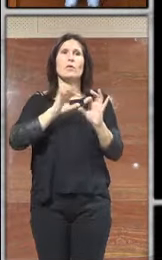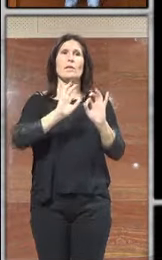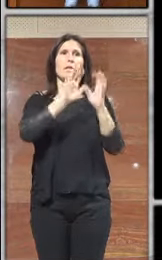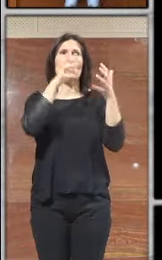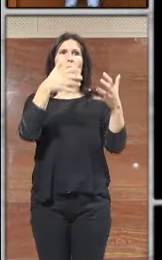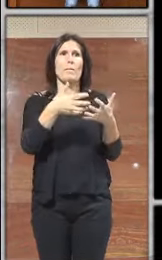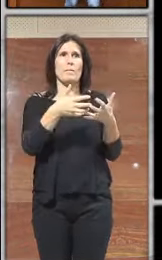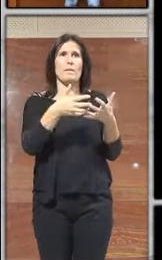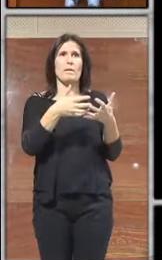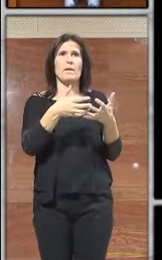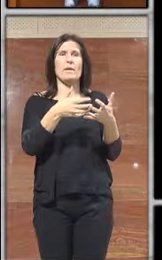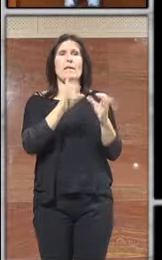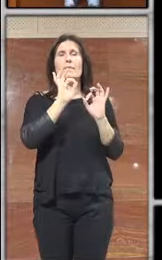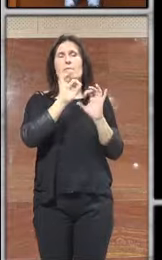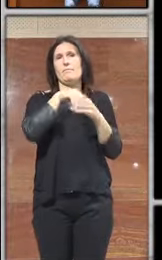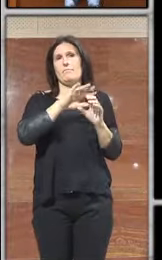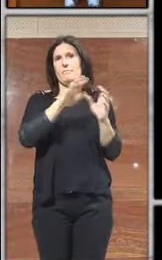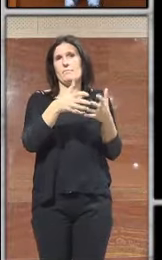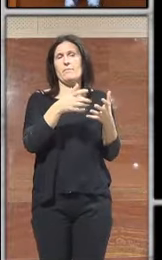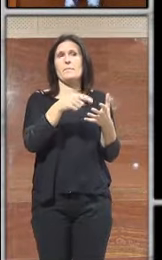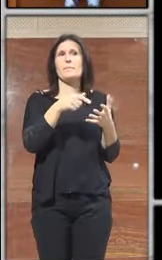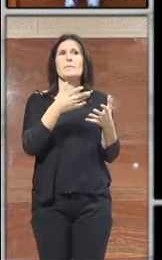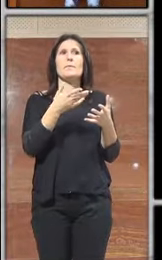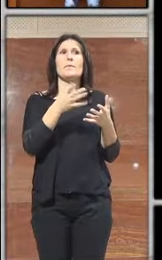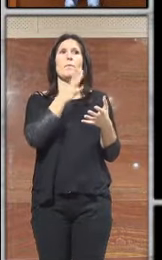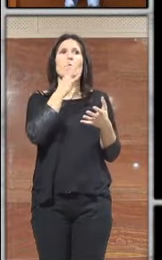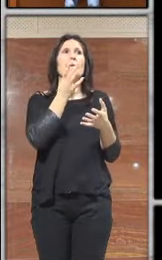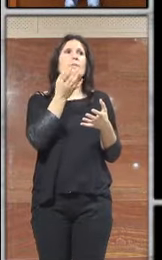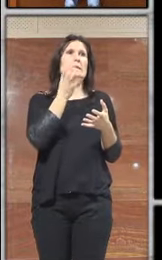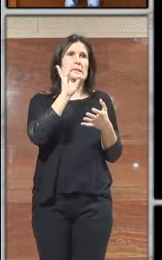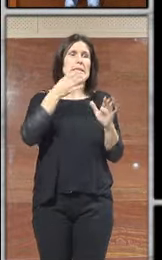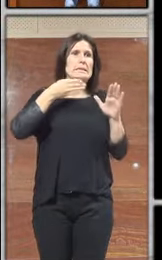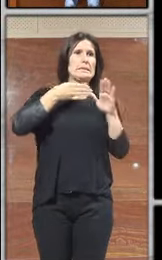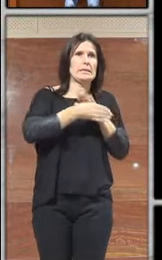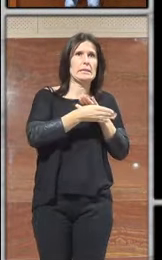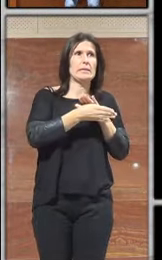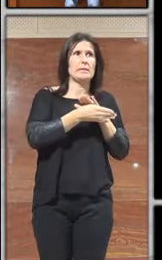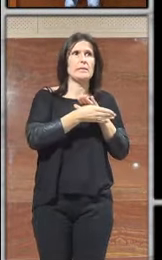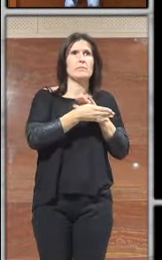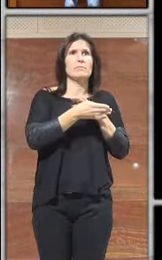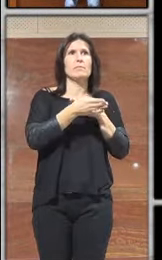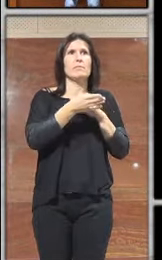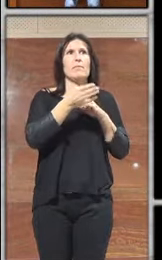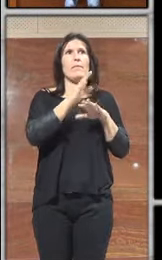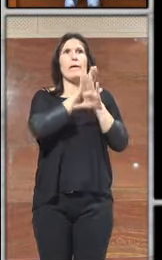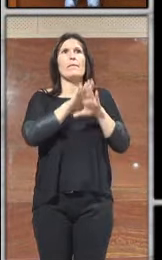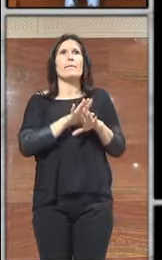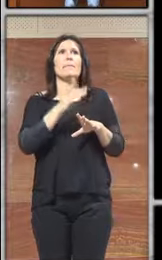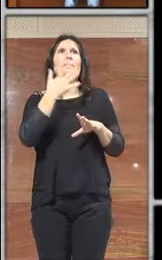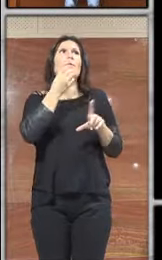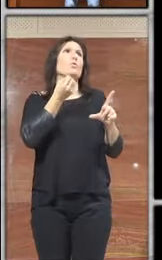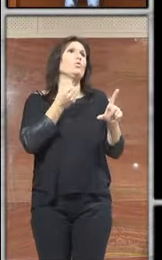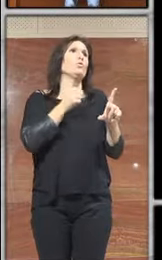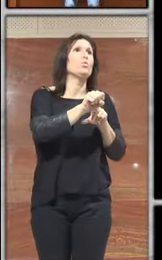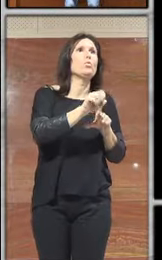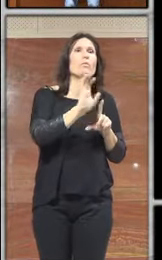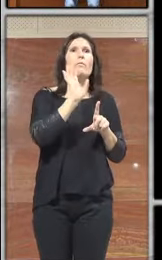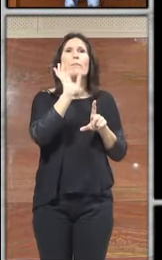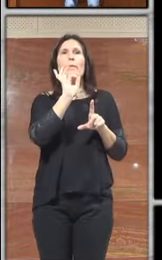dentro del ciberespacio. Porque si entras, y antes lo comentabas, acabas viendo YouTube, acabas viendo tal,